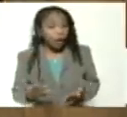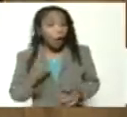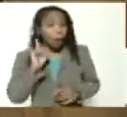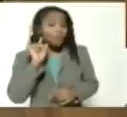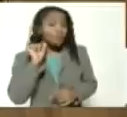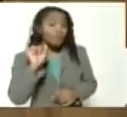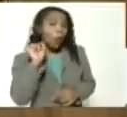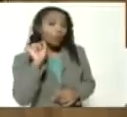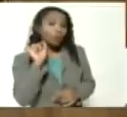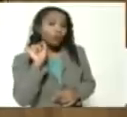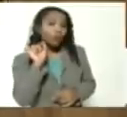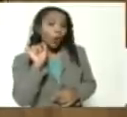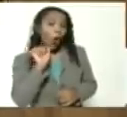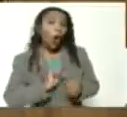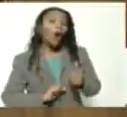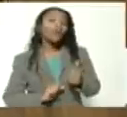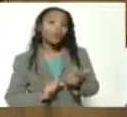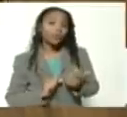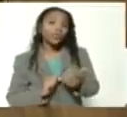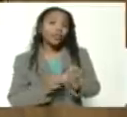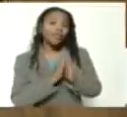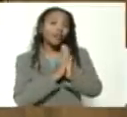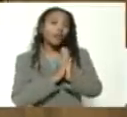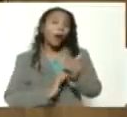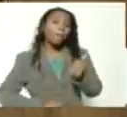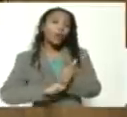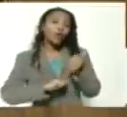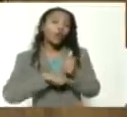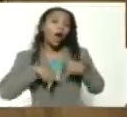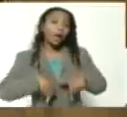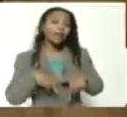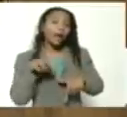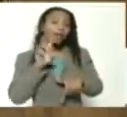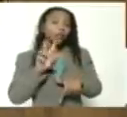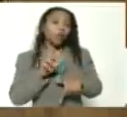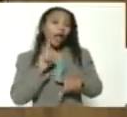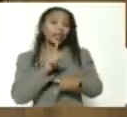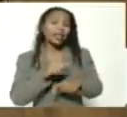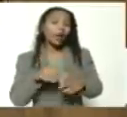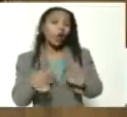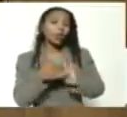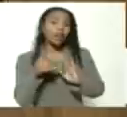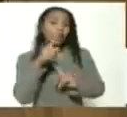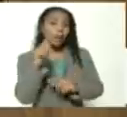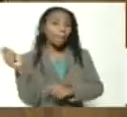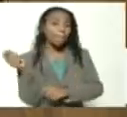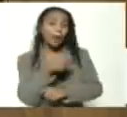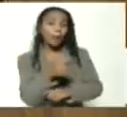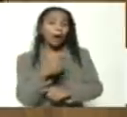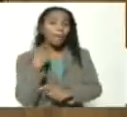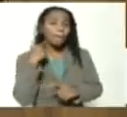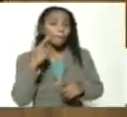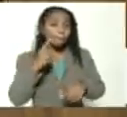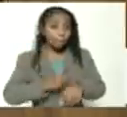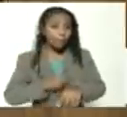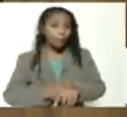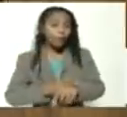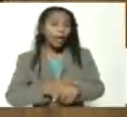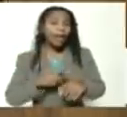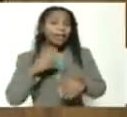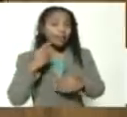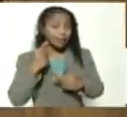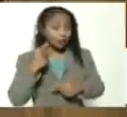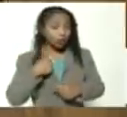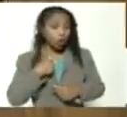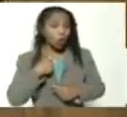punto a favor del Estado venezolano contra este flagelo, y en todo este tiempo debo destacar y